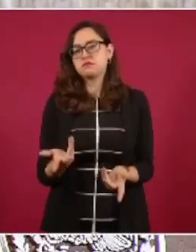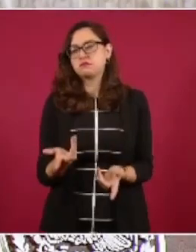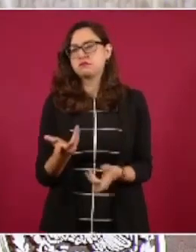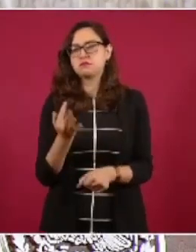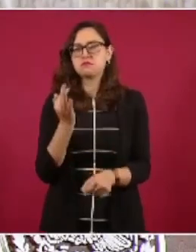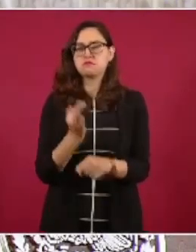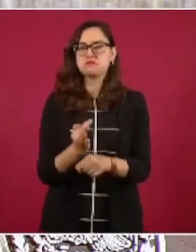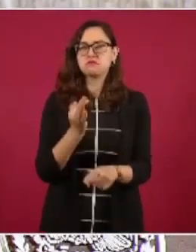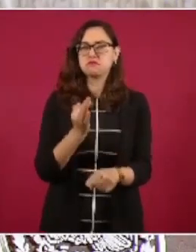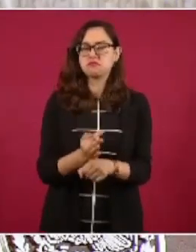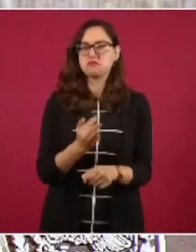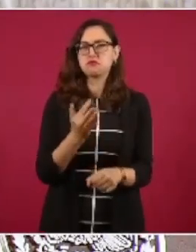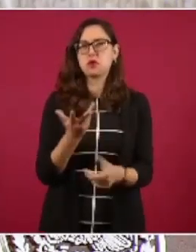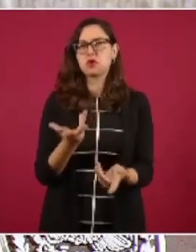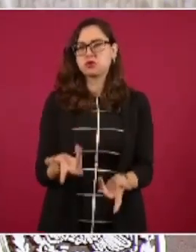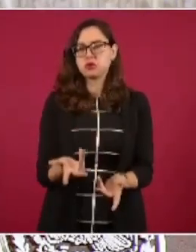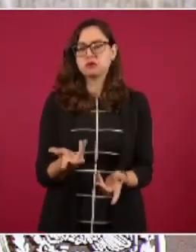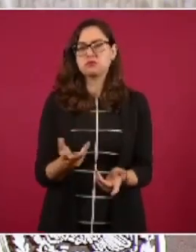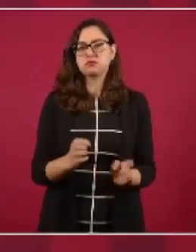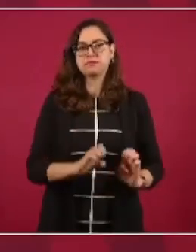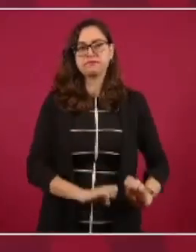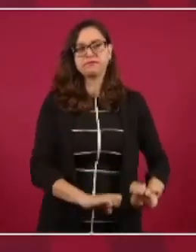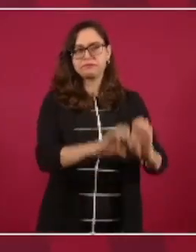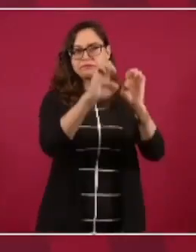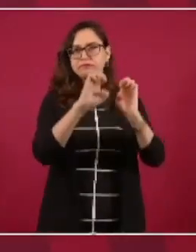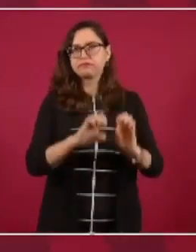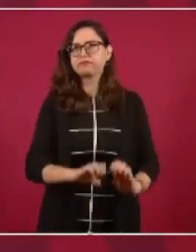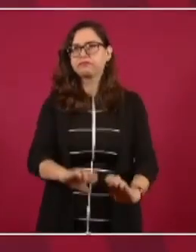240, un poco más, de cuarteles,